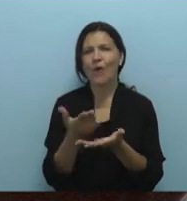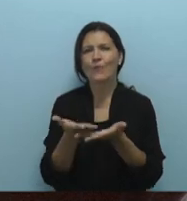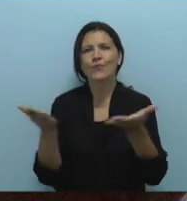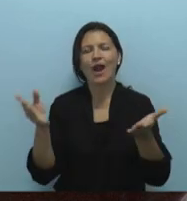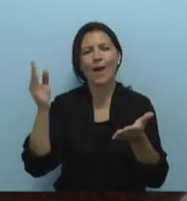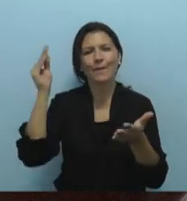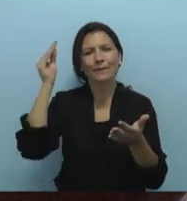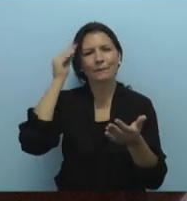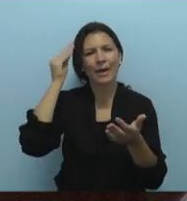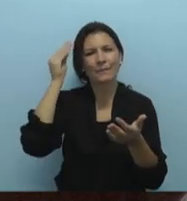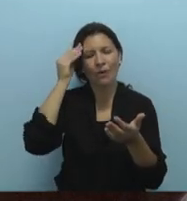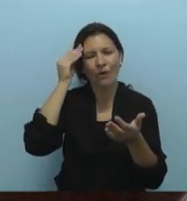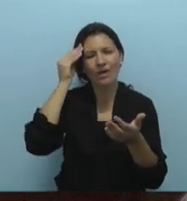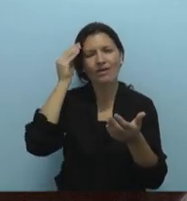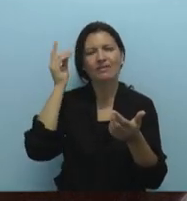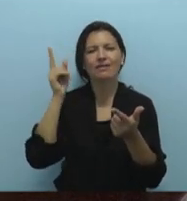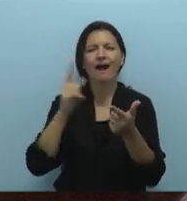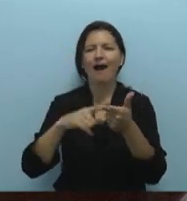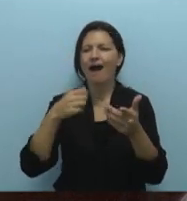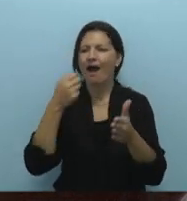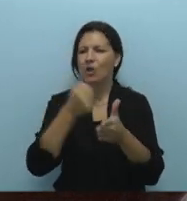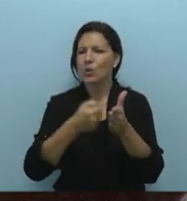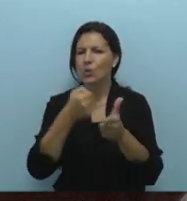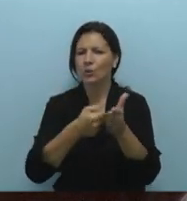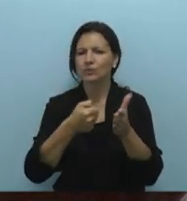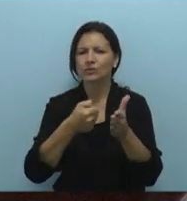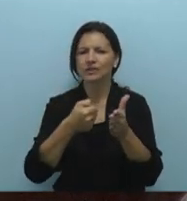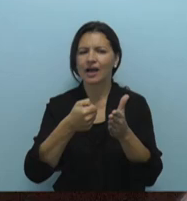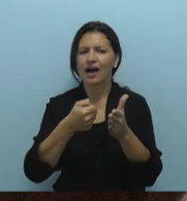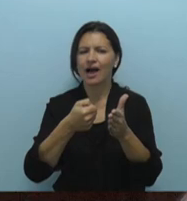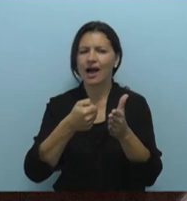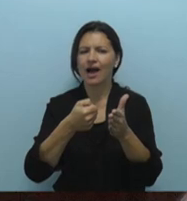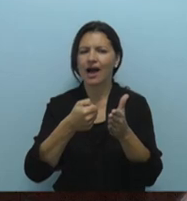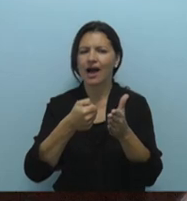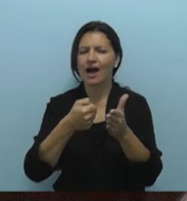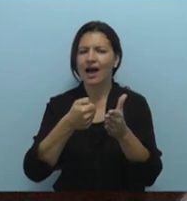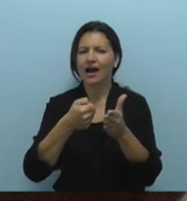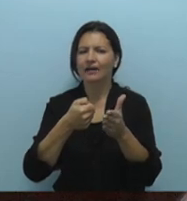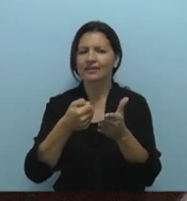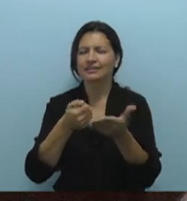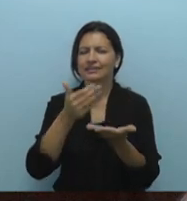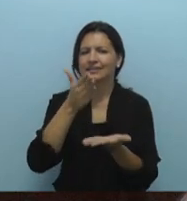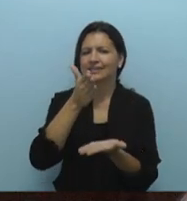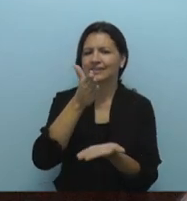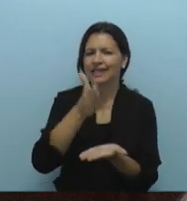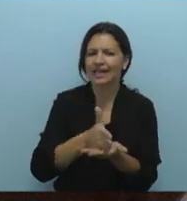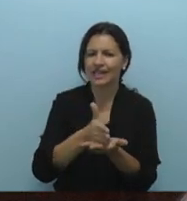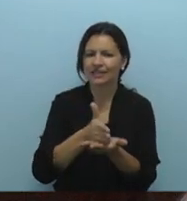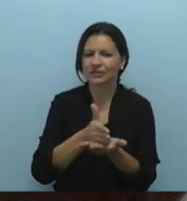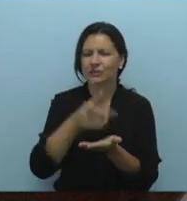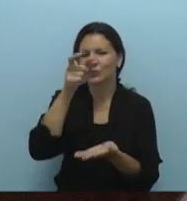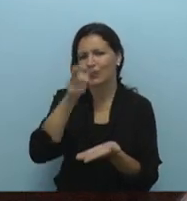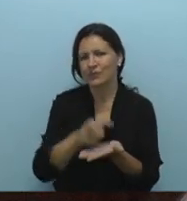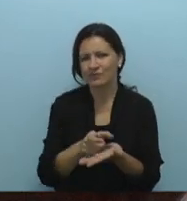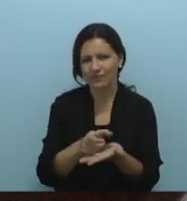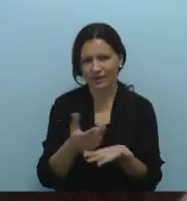y la reivindicación de lo que la tarea que las madres y las abuelas llevaron